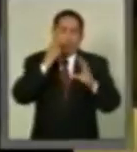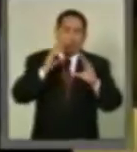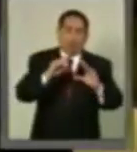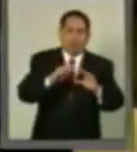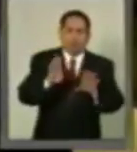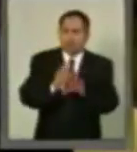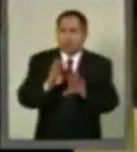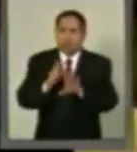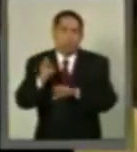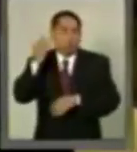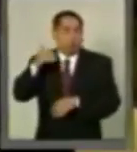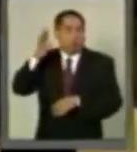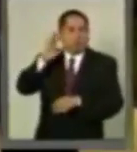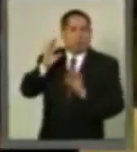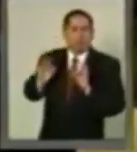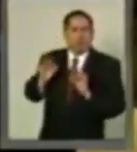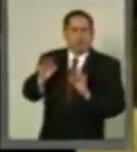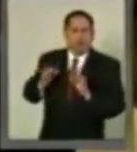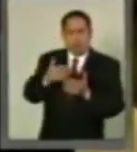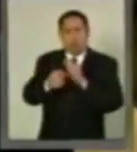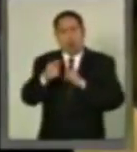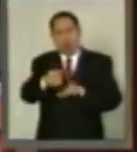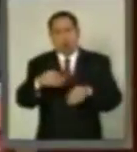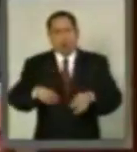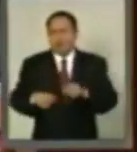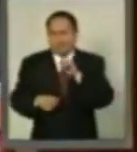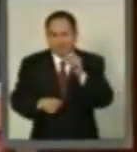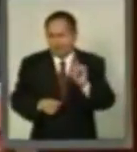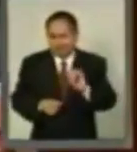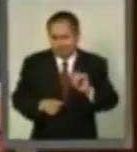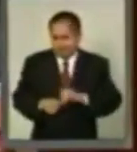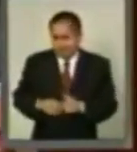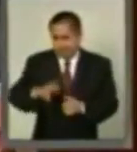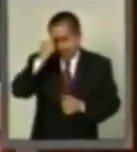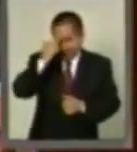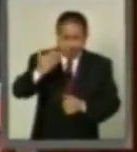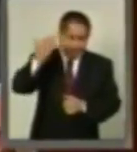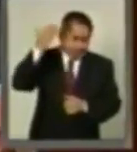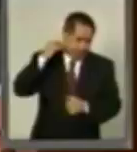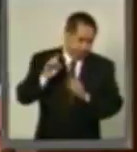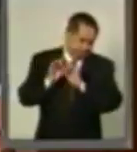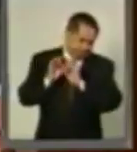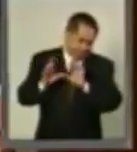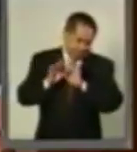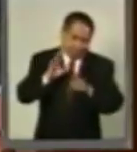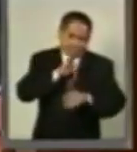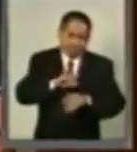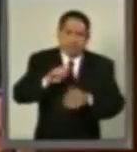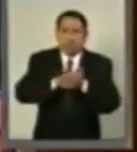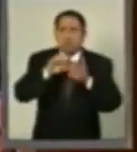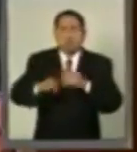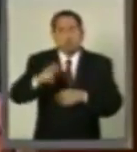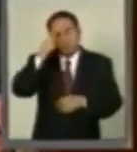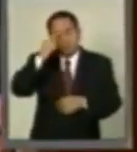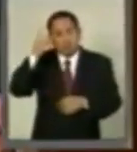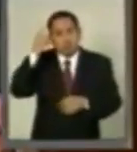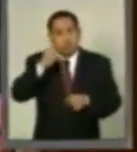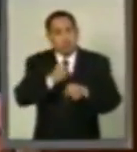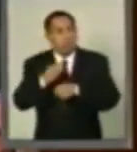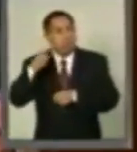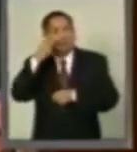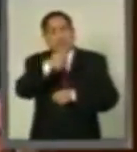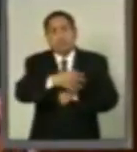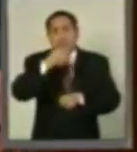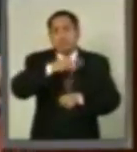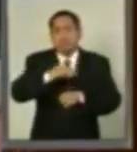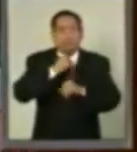si hubieran dejado un estado perfecto, porque podemos recordar hechos desafortunados como los granadazos en la fiesta de la